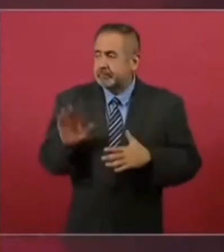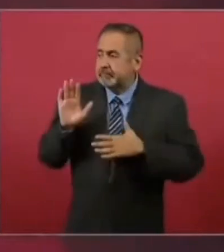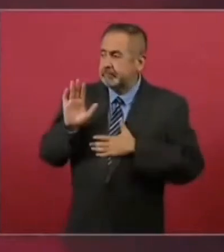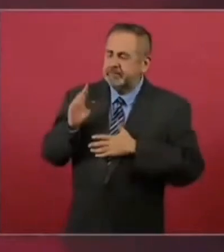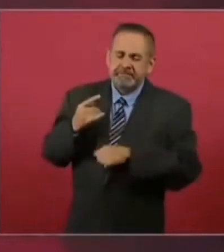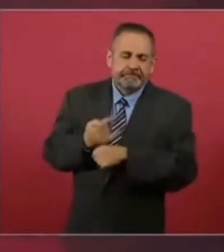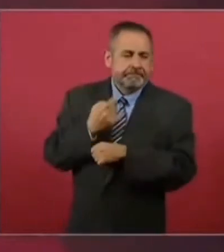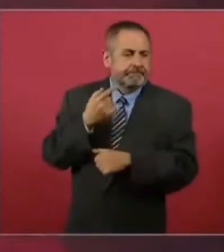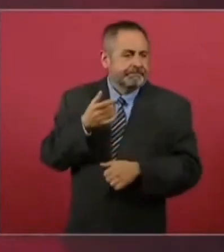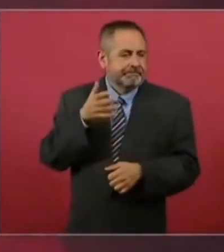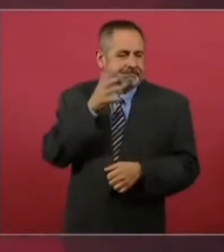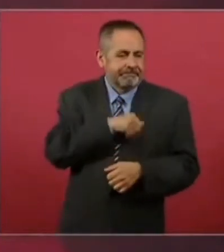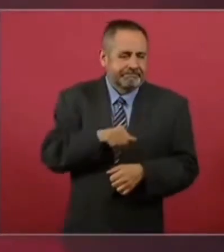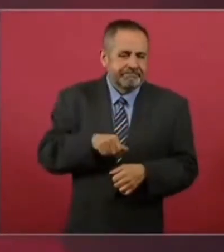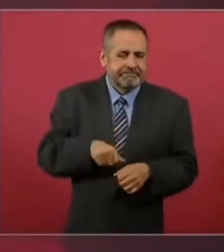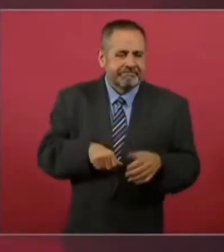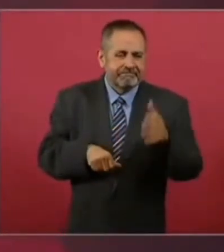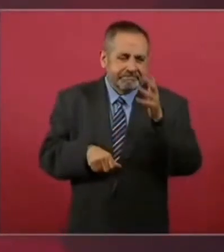compromisos,